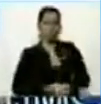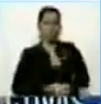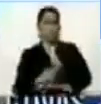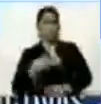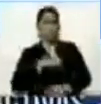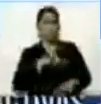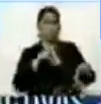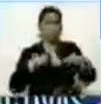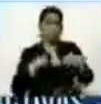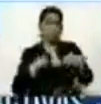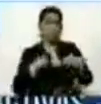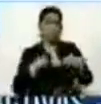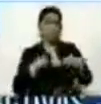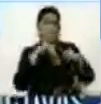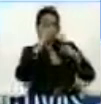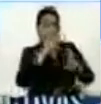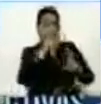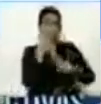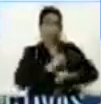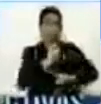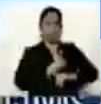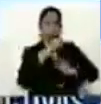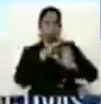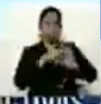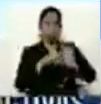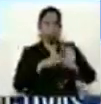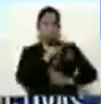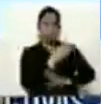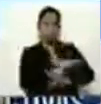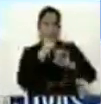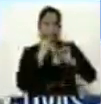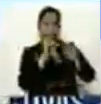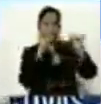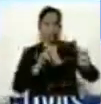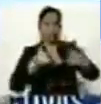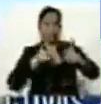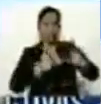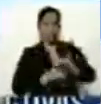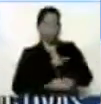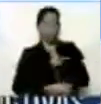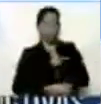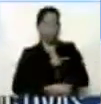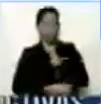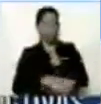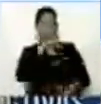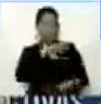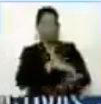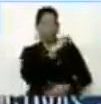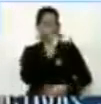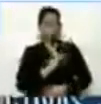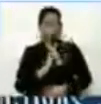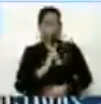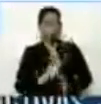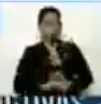a Venezuela, pero permitían que decenas de camiones con productos transitaran, pasaran la frontera y llegaran hasta